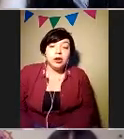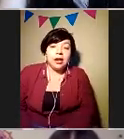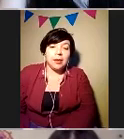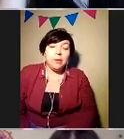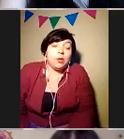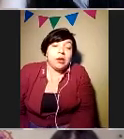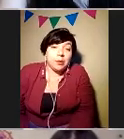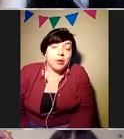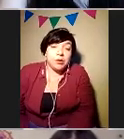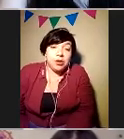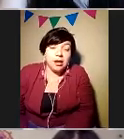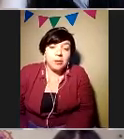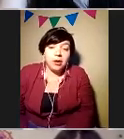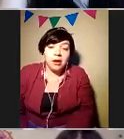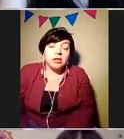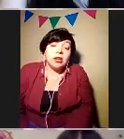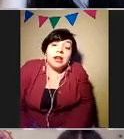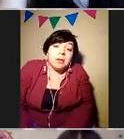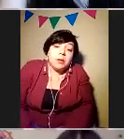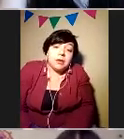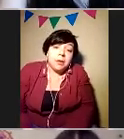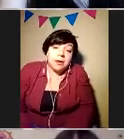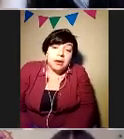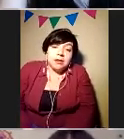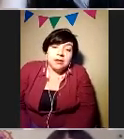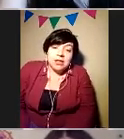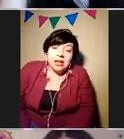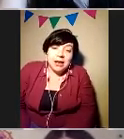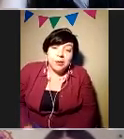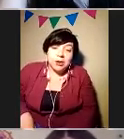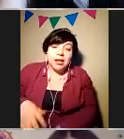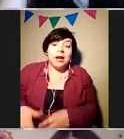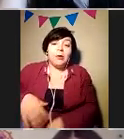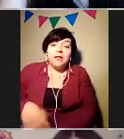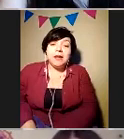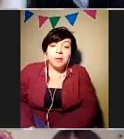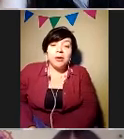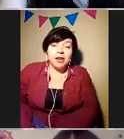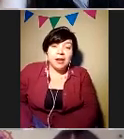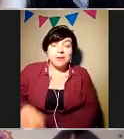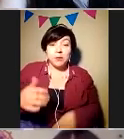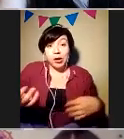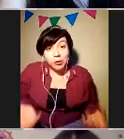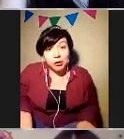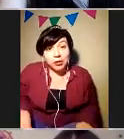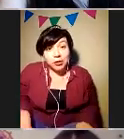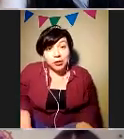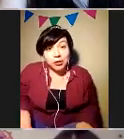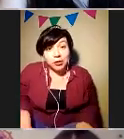estudios que se han ido realizando en producción en la moda son relativamente nuevos también. Entonces es importante que a poco vayamos tocando